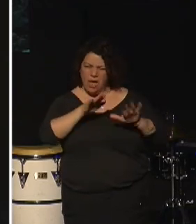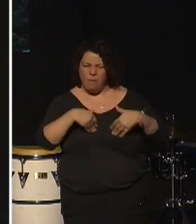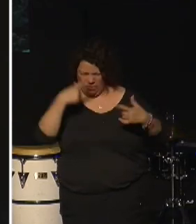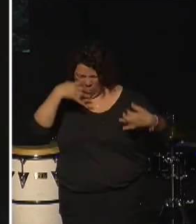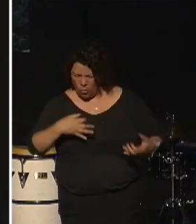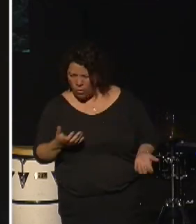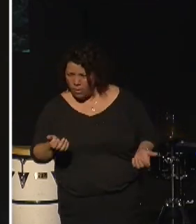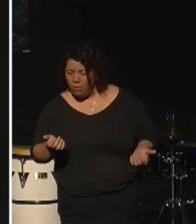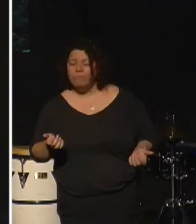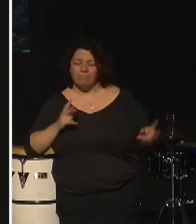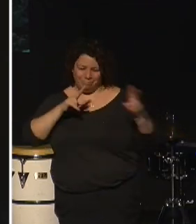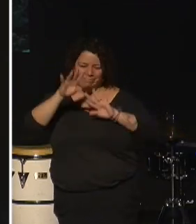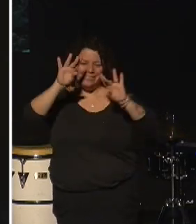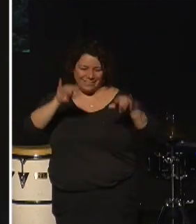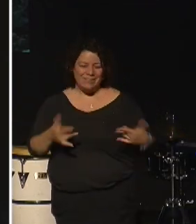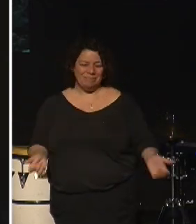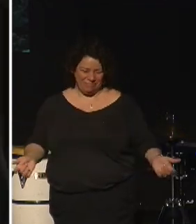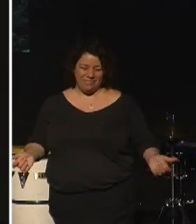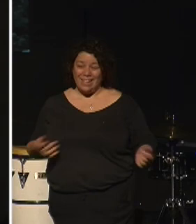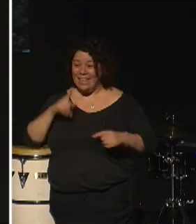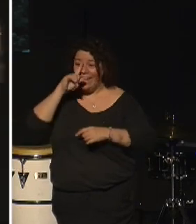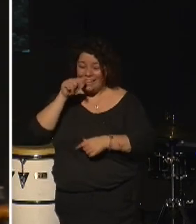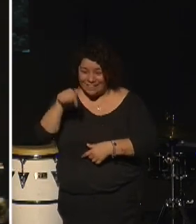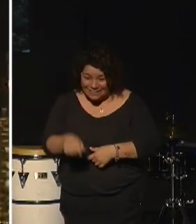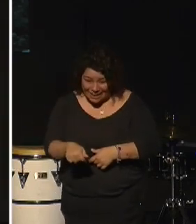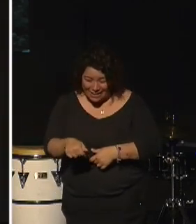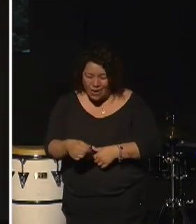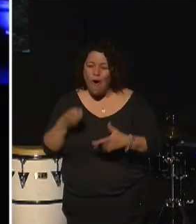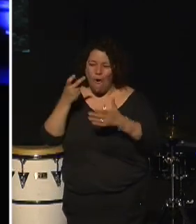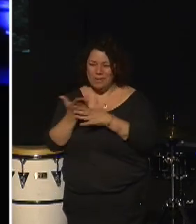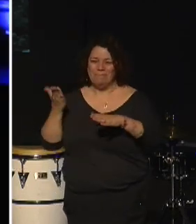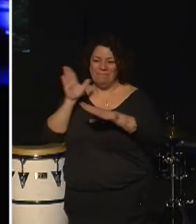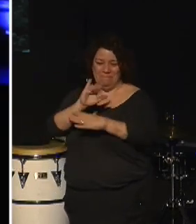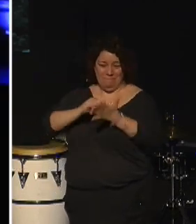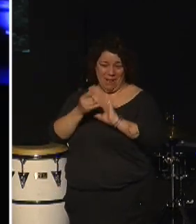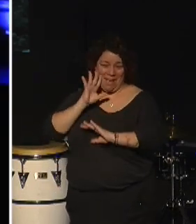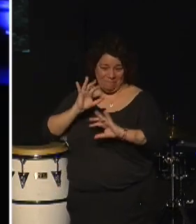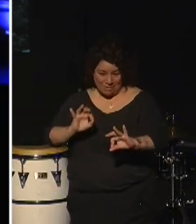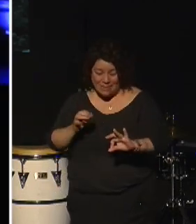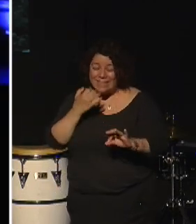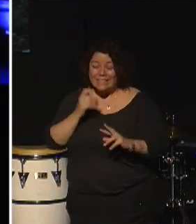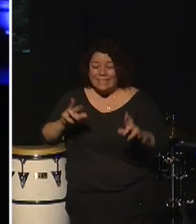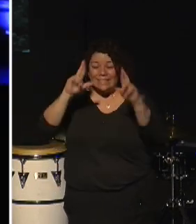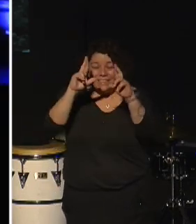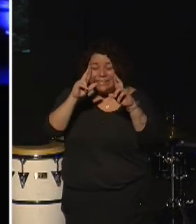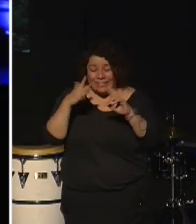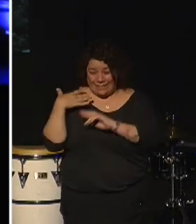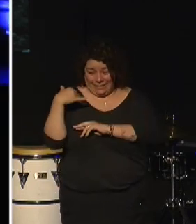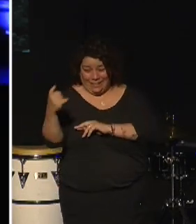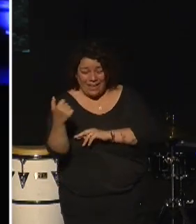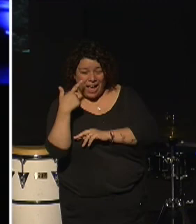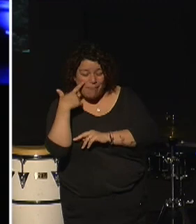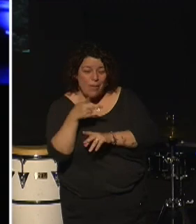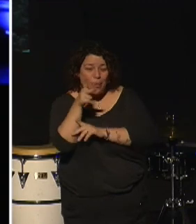Antártida? Pues sí. Así que este año nos hemos vuelto a presentar. Si hay suerte, iremos y conseguiremos